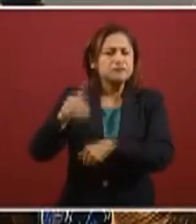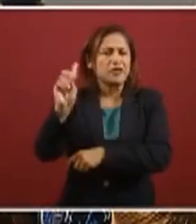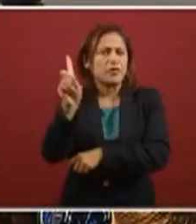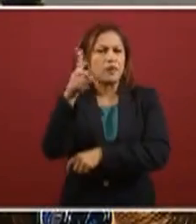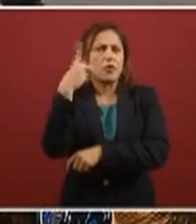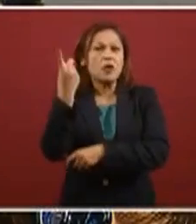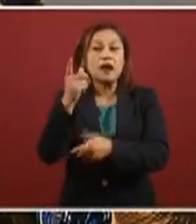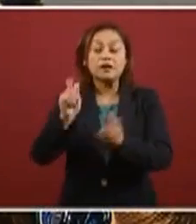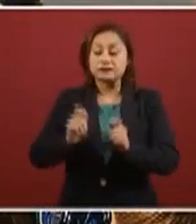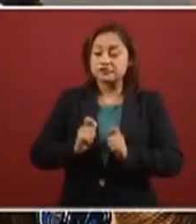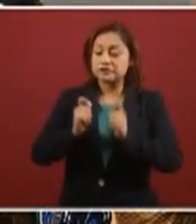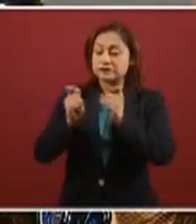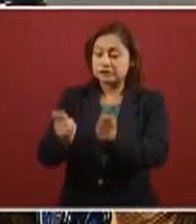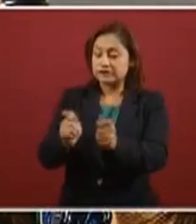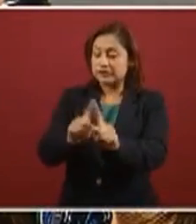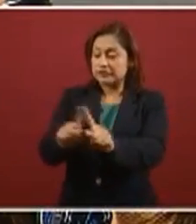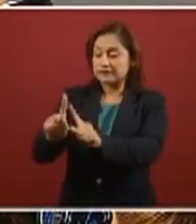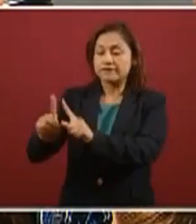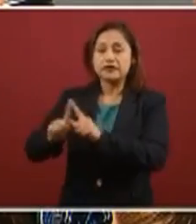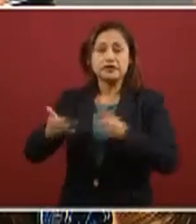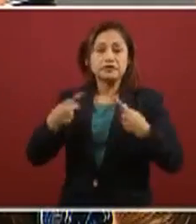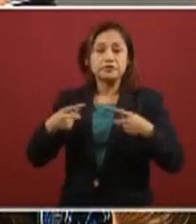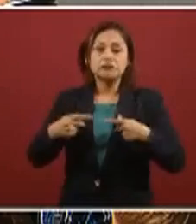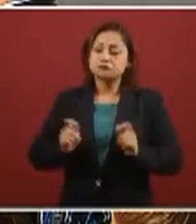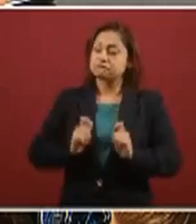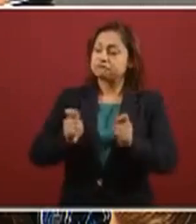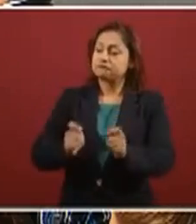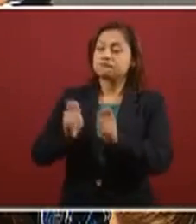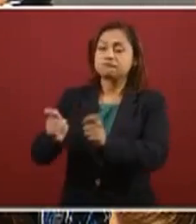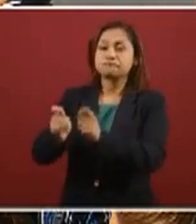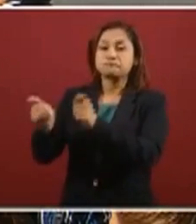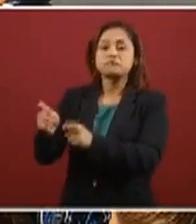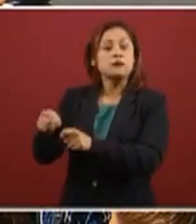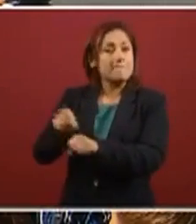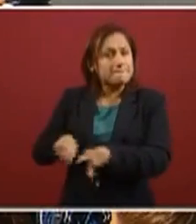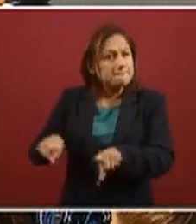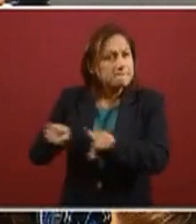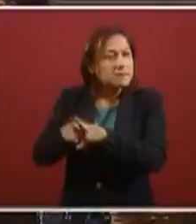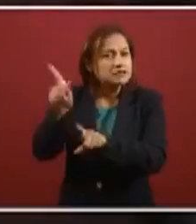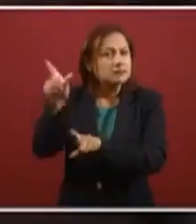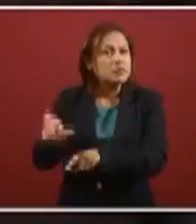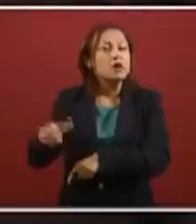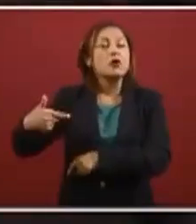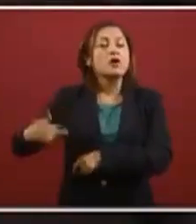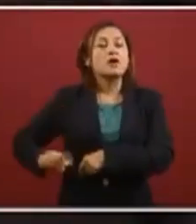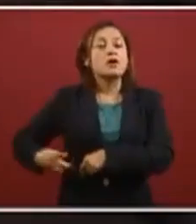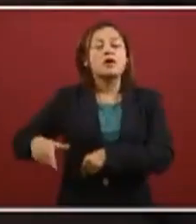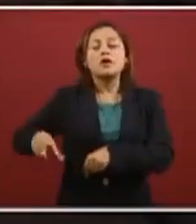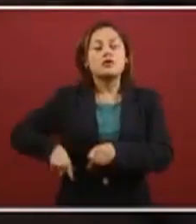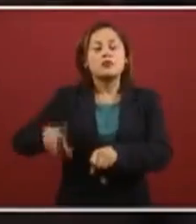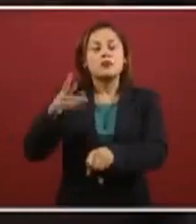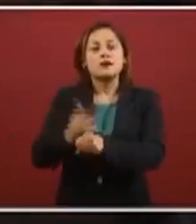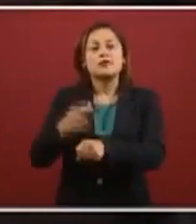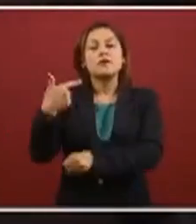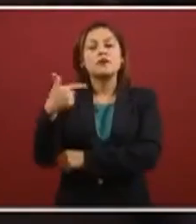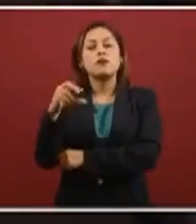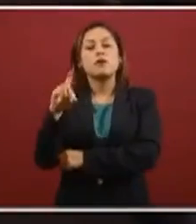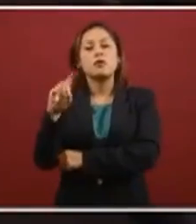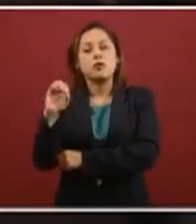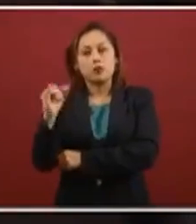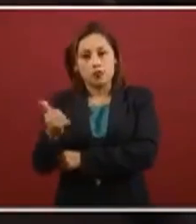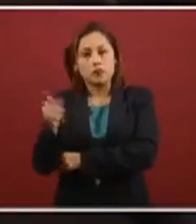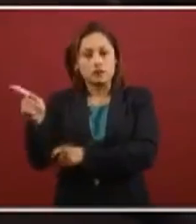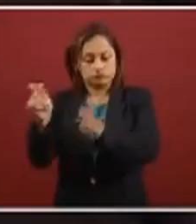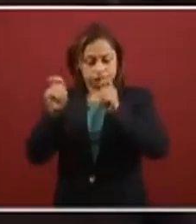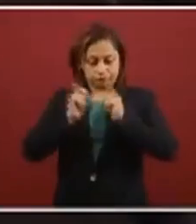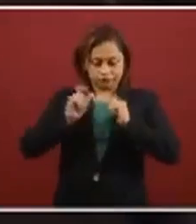beneficiaron a varias personas, incluso Leonel Godoy, al asumir la gubernatura, otorgó